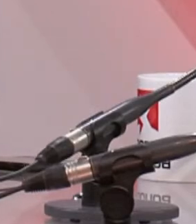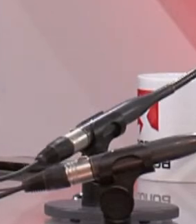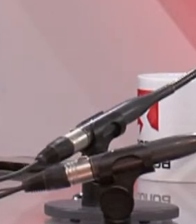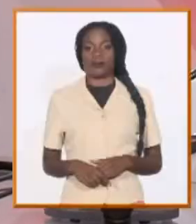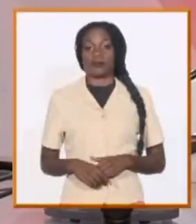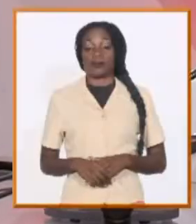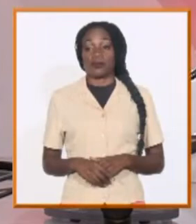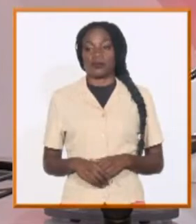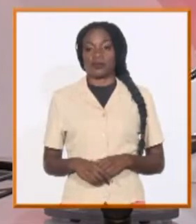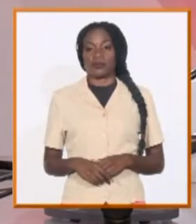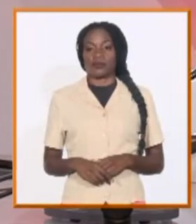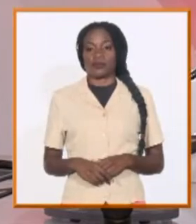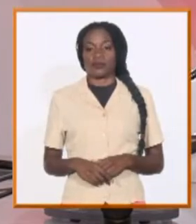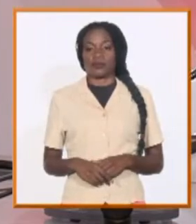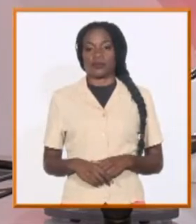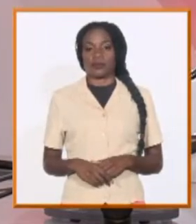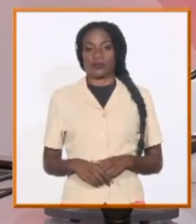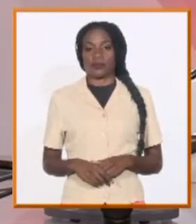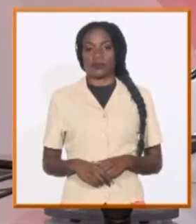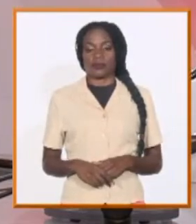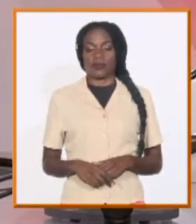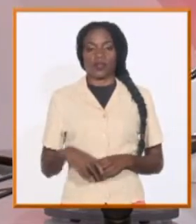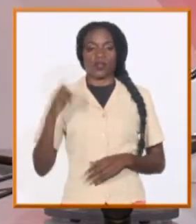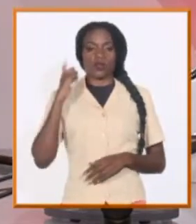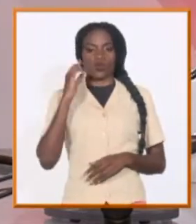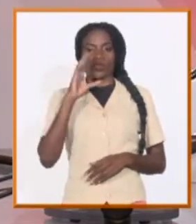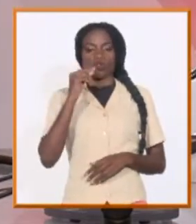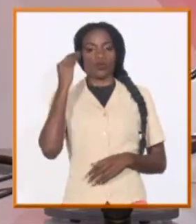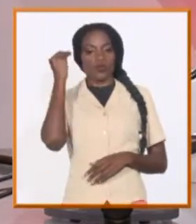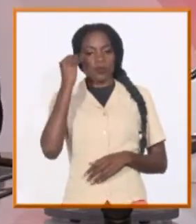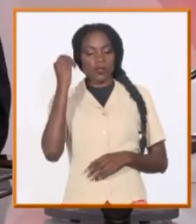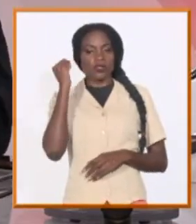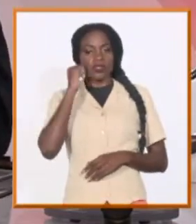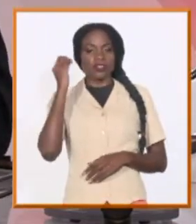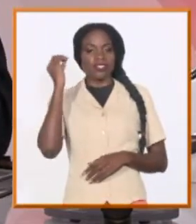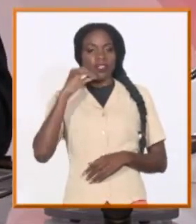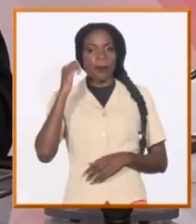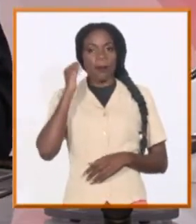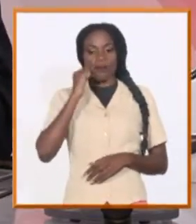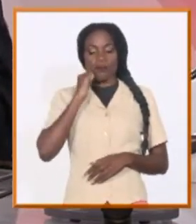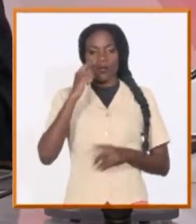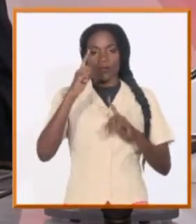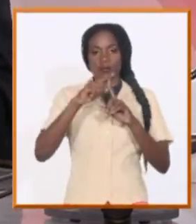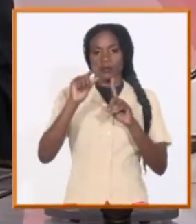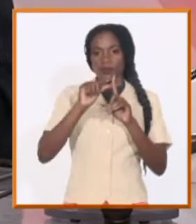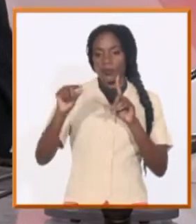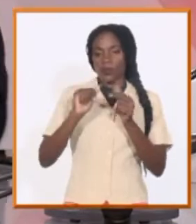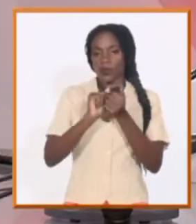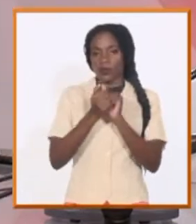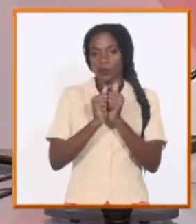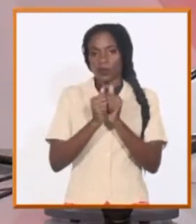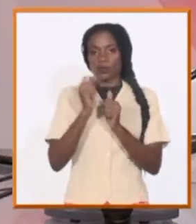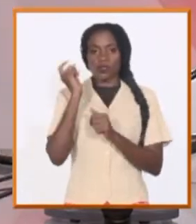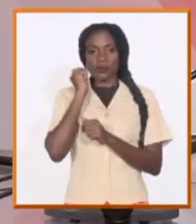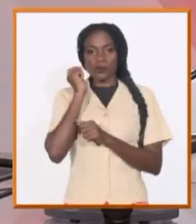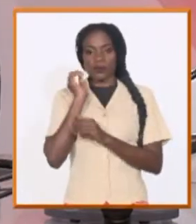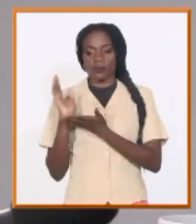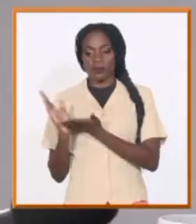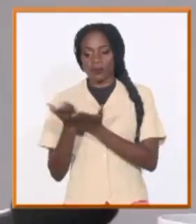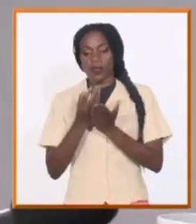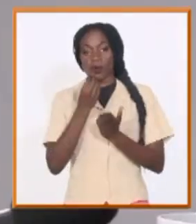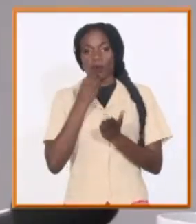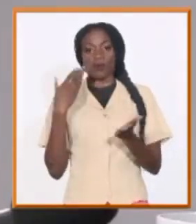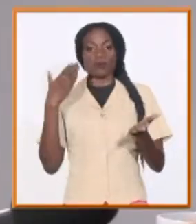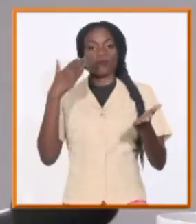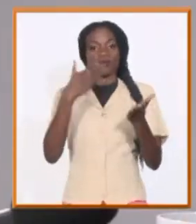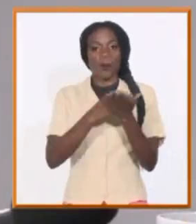quiero escuchar la opinión de mis colegas que saben mucho más que yo y que se dedican a los temas del deporte. Angélica Arce Montero tuvo la